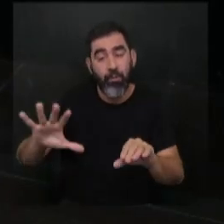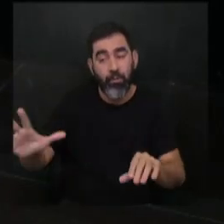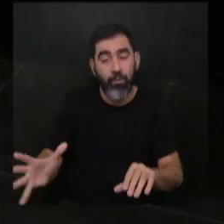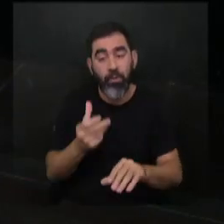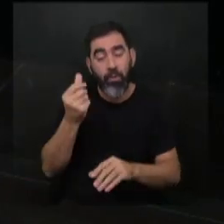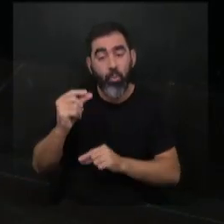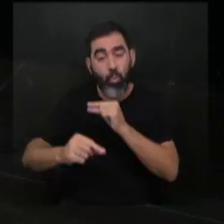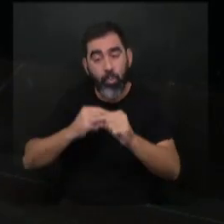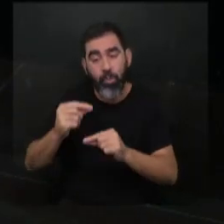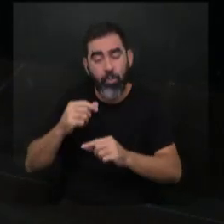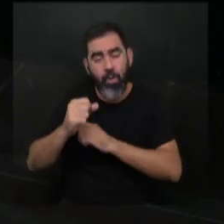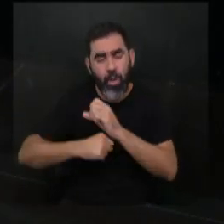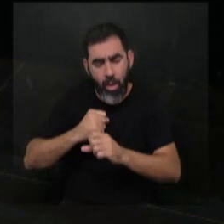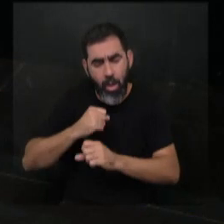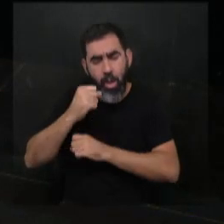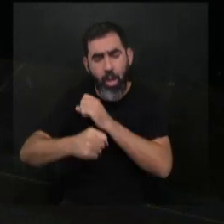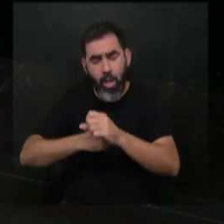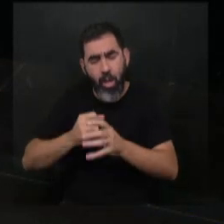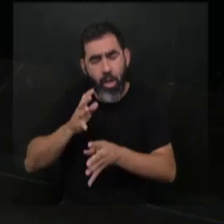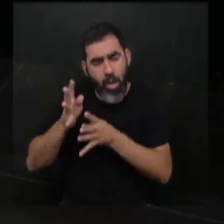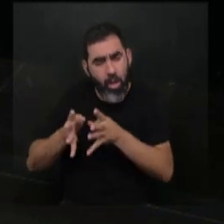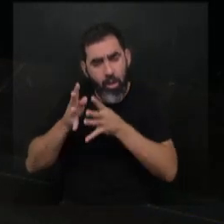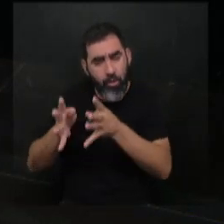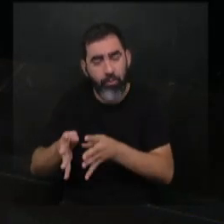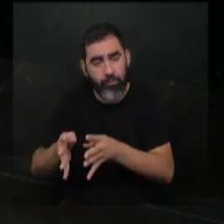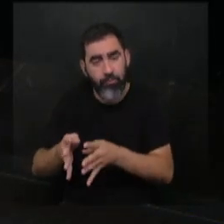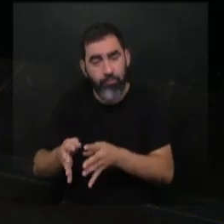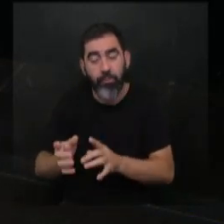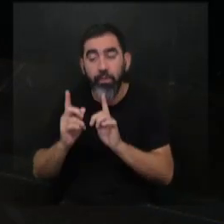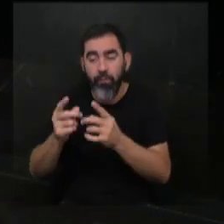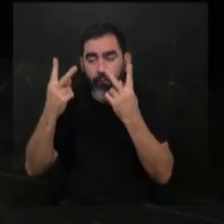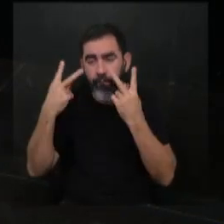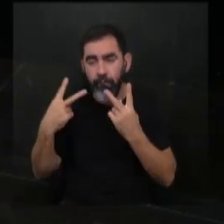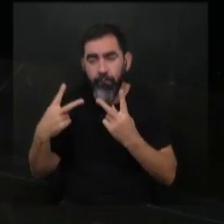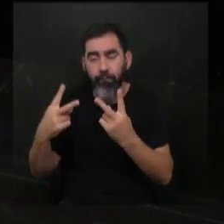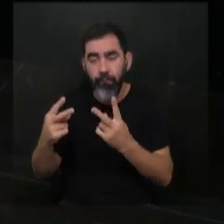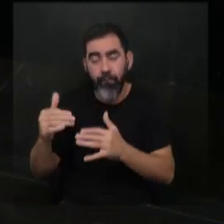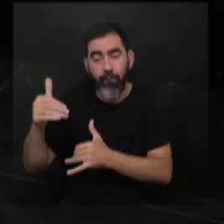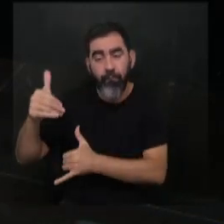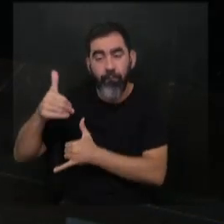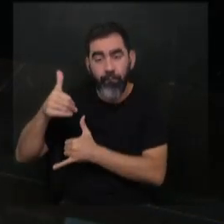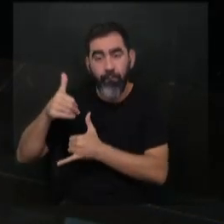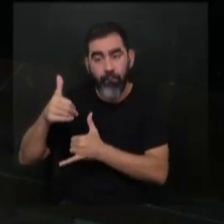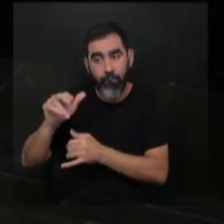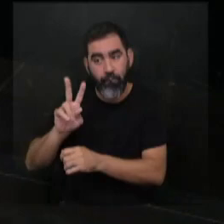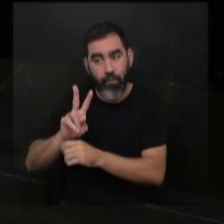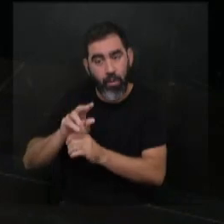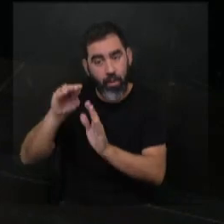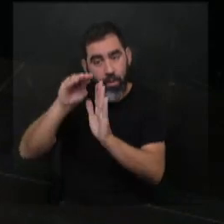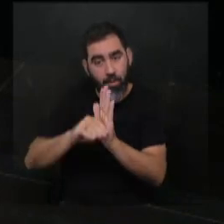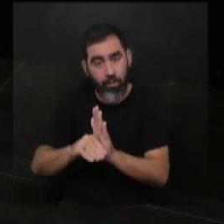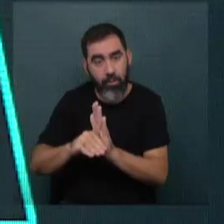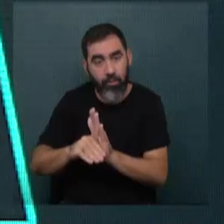recuperar tras décadas de conflicto bélico y a donde ellos debieron viajar con escolta militar, un fuerte protocolo, y